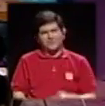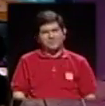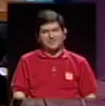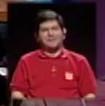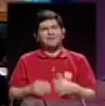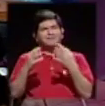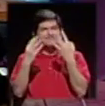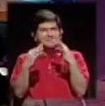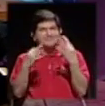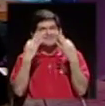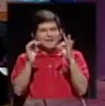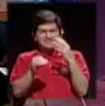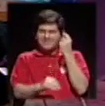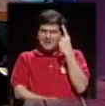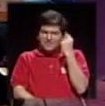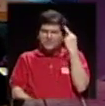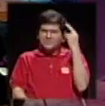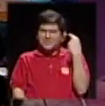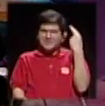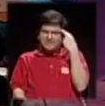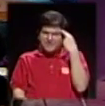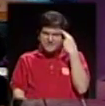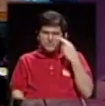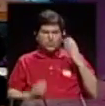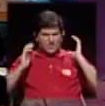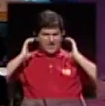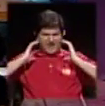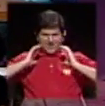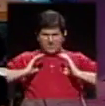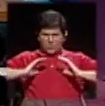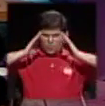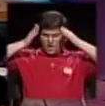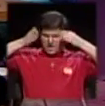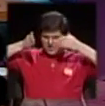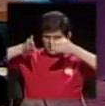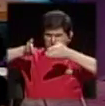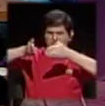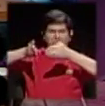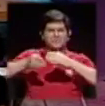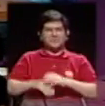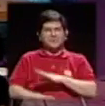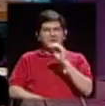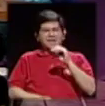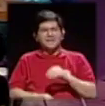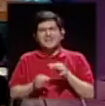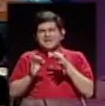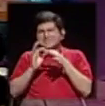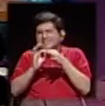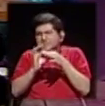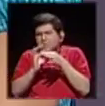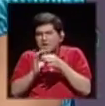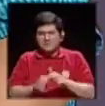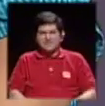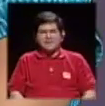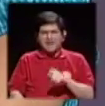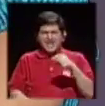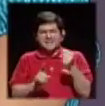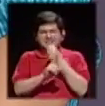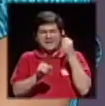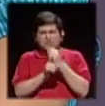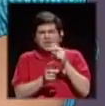tratemos de entender cuál es la causa de que sean los cuerpos. ¿Por qué la sexualidad? ¿Por qué esa violencia sexual en